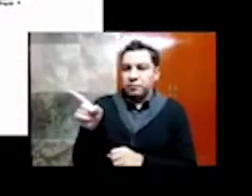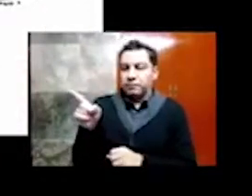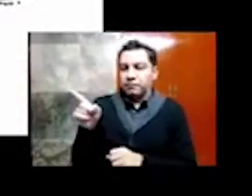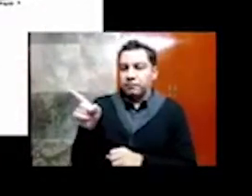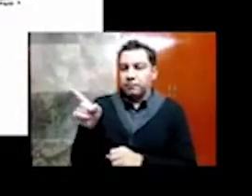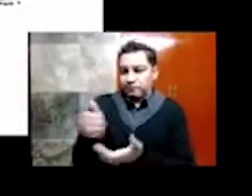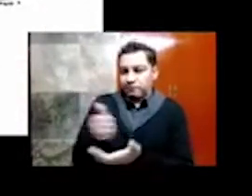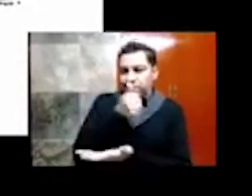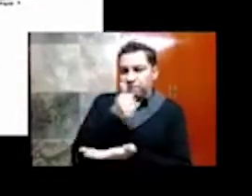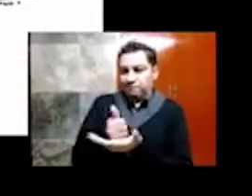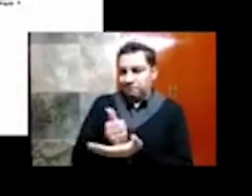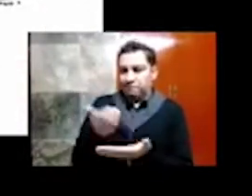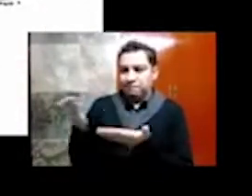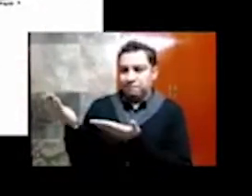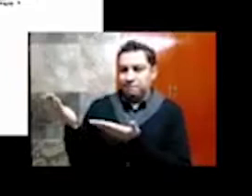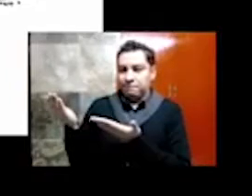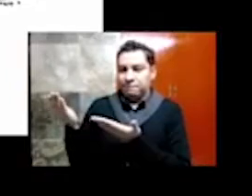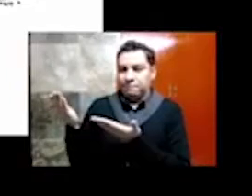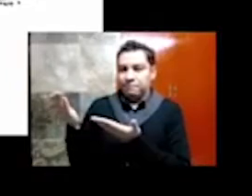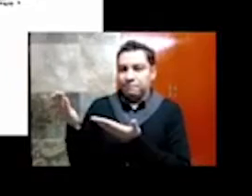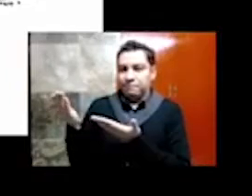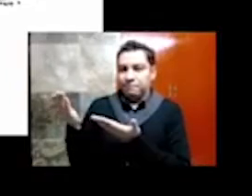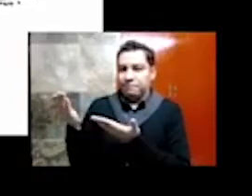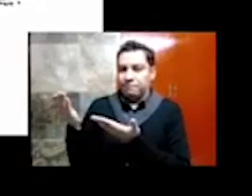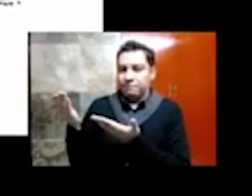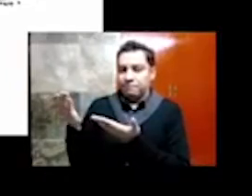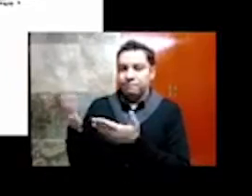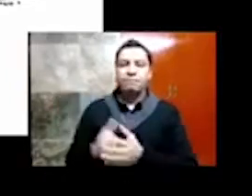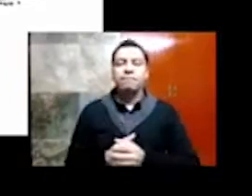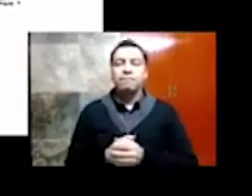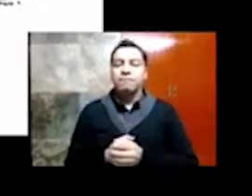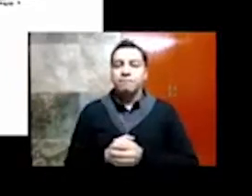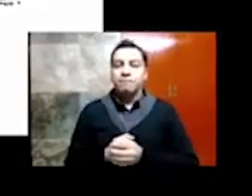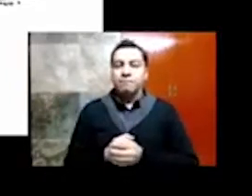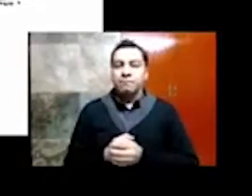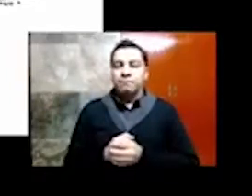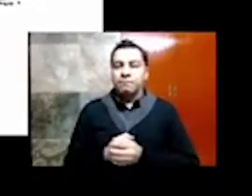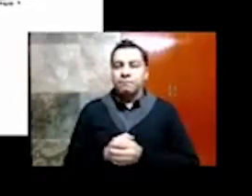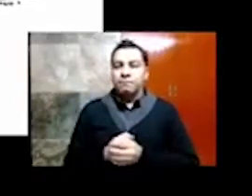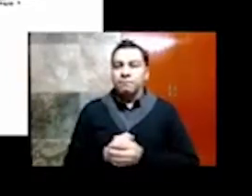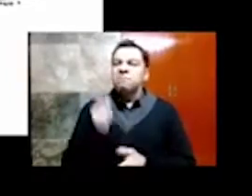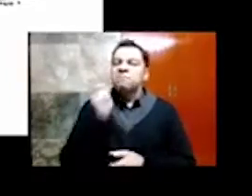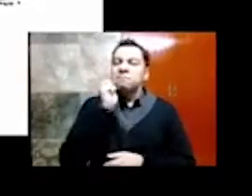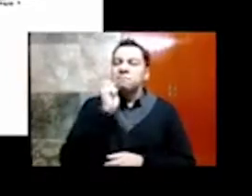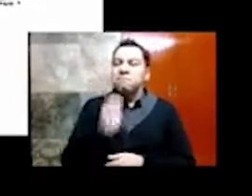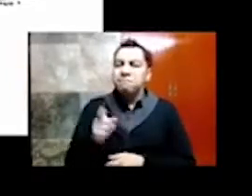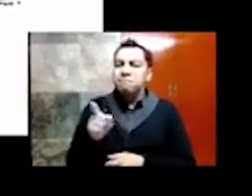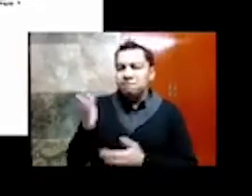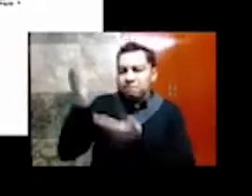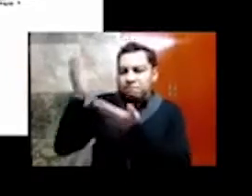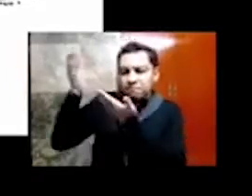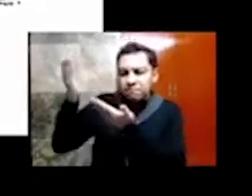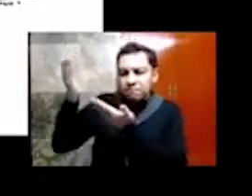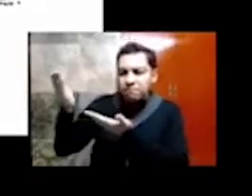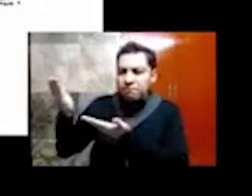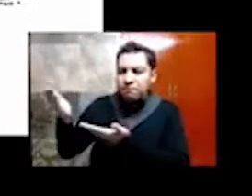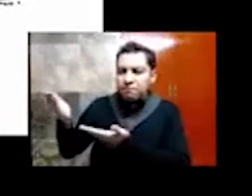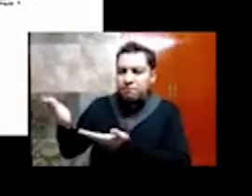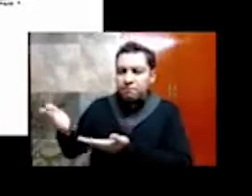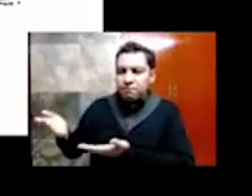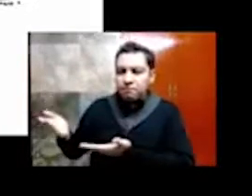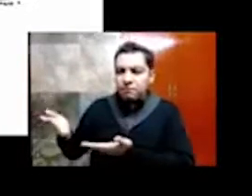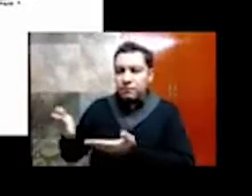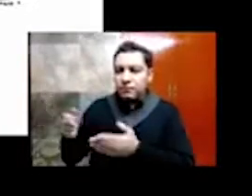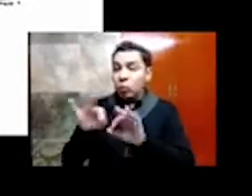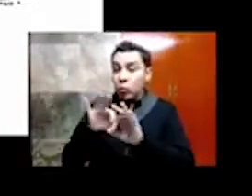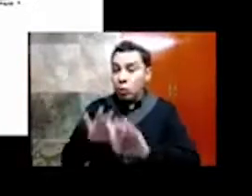sí están a la misma escala para tener una idea, y nos da el posicionamiento general de los sitios y